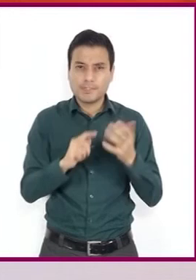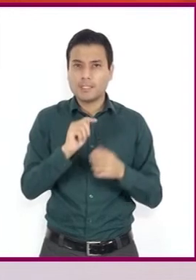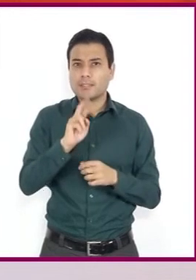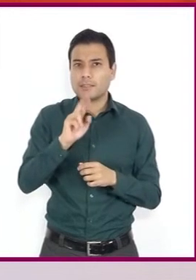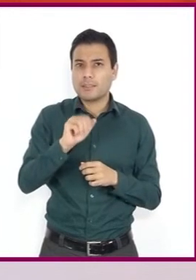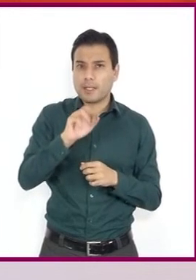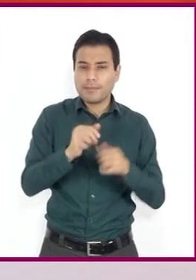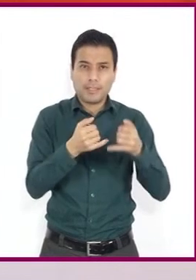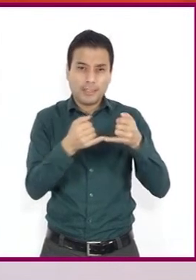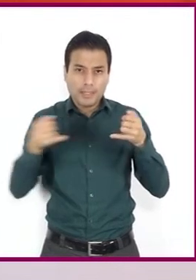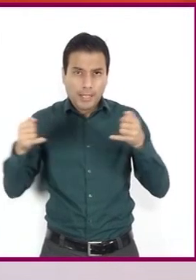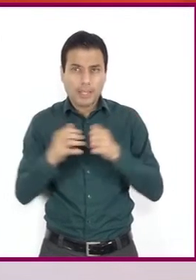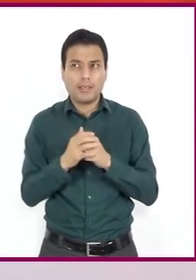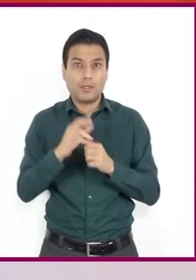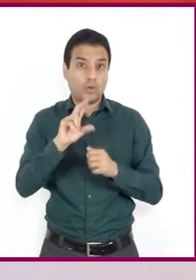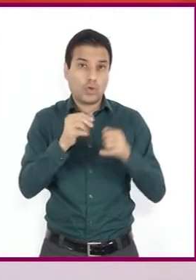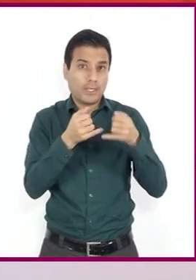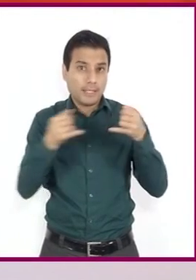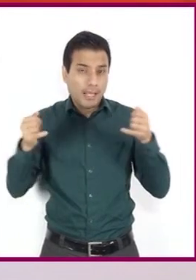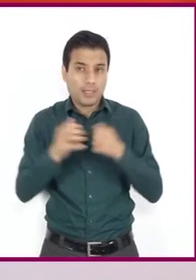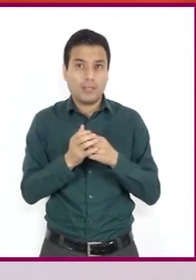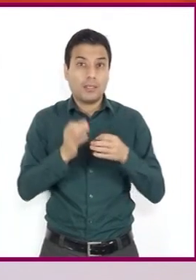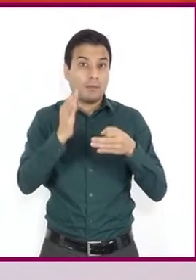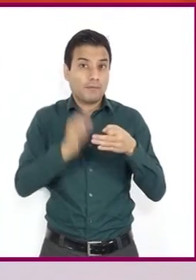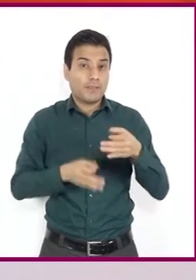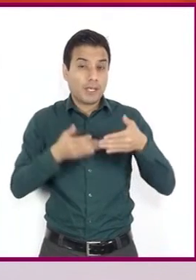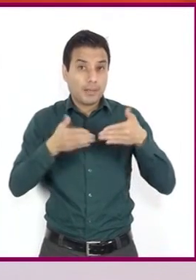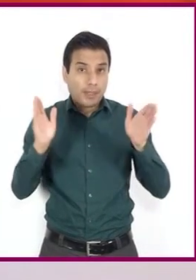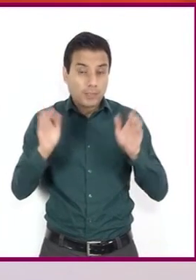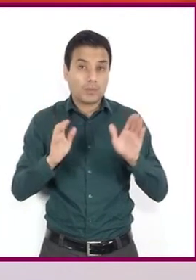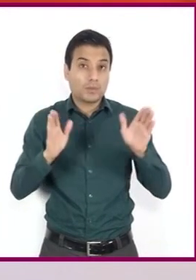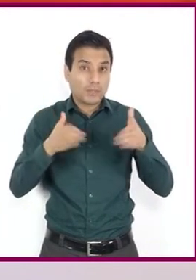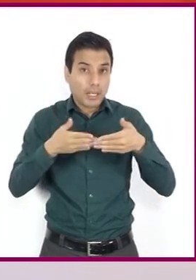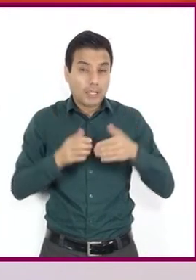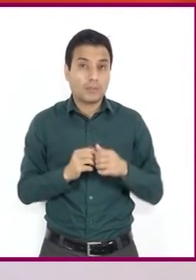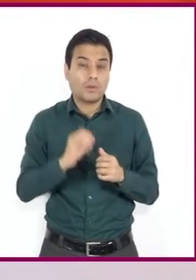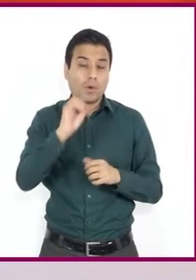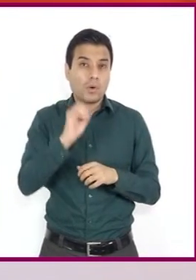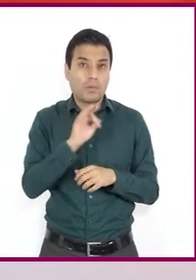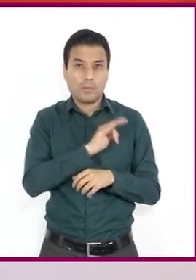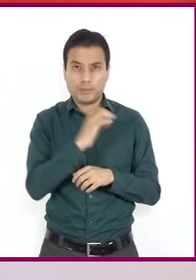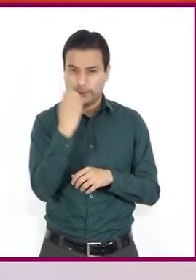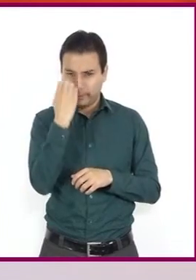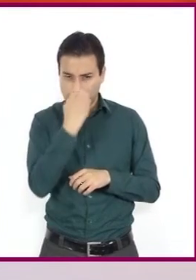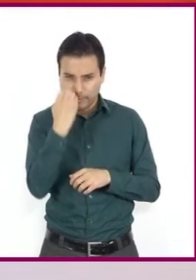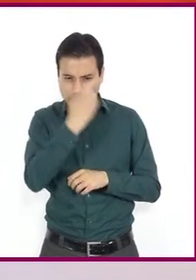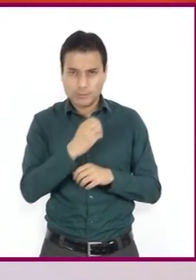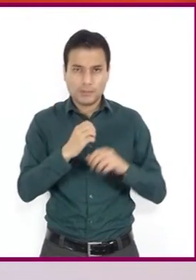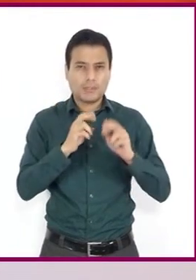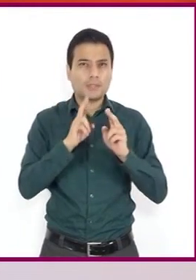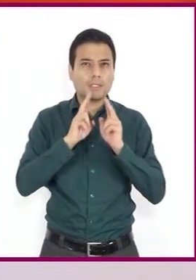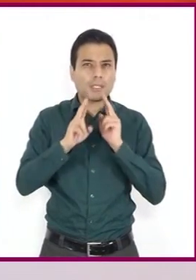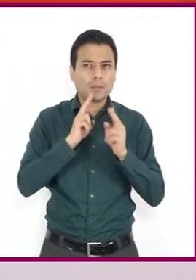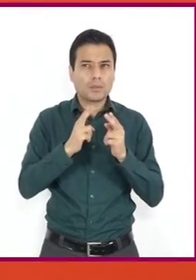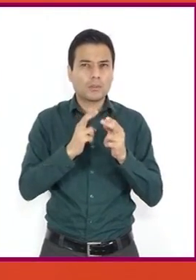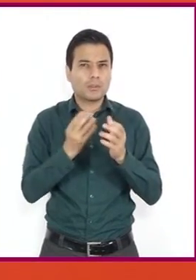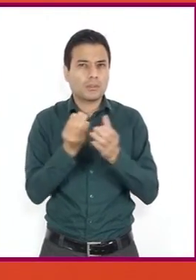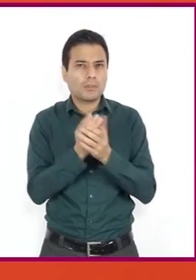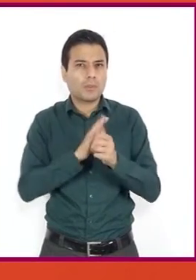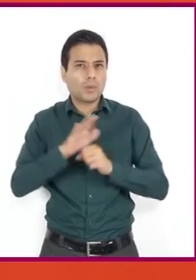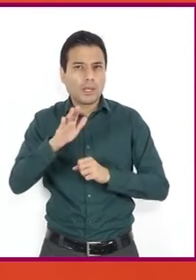o no lineal, si el final es abierto o cerrado, o para observar el tipo de narrador y su